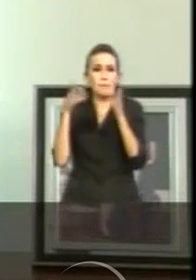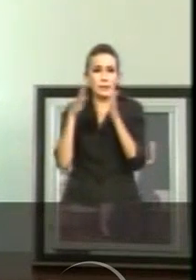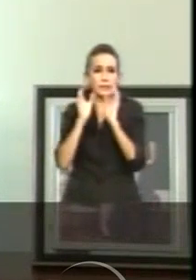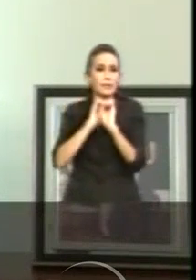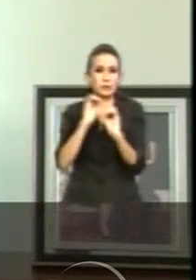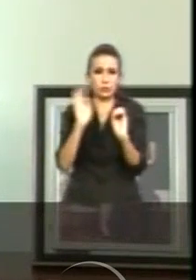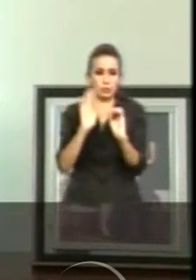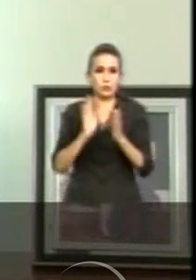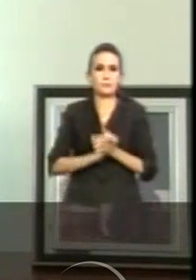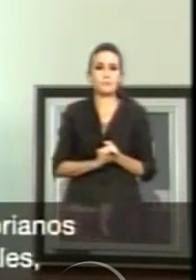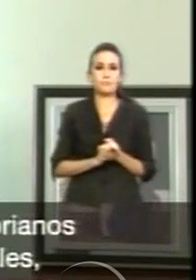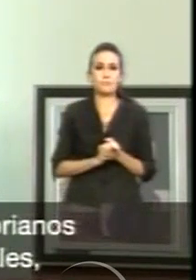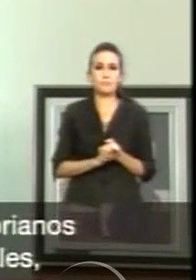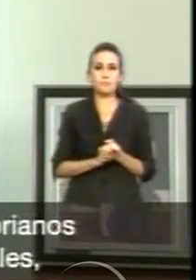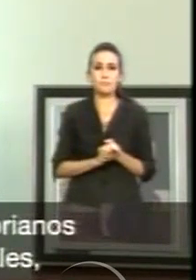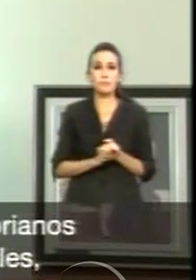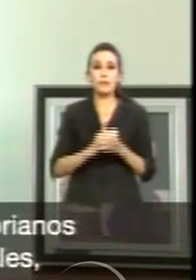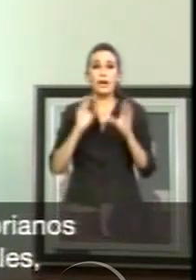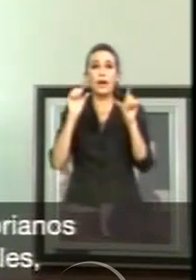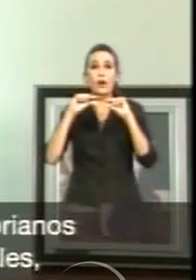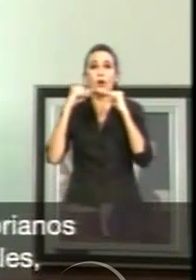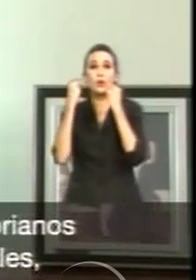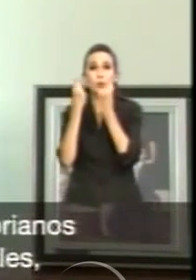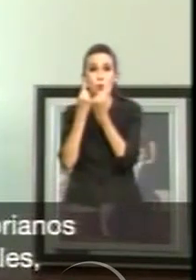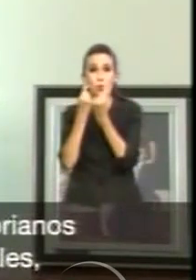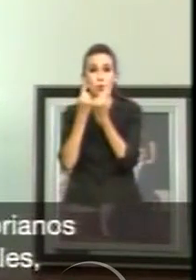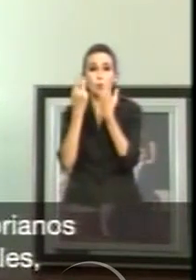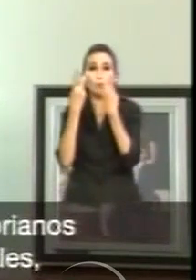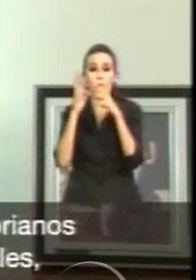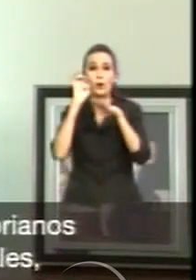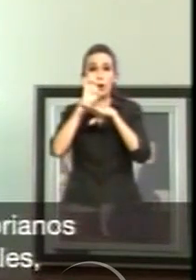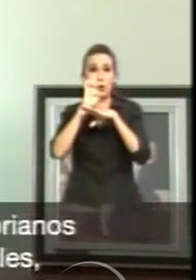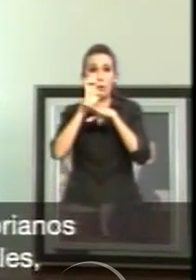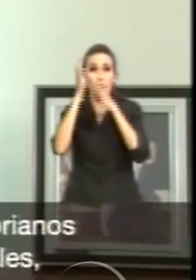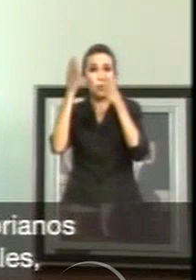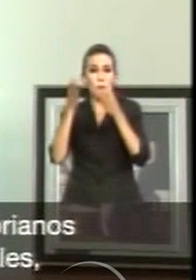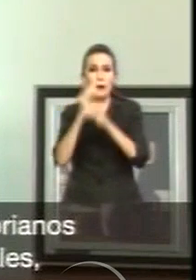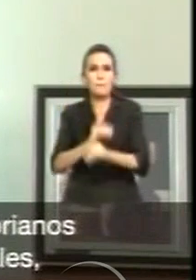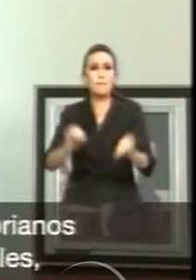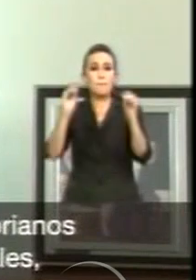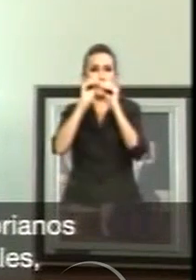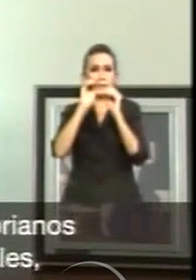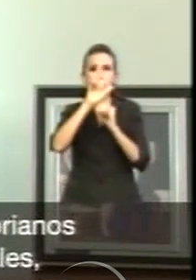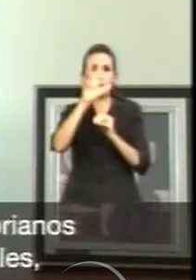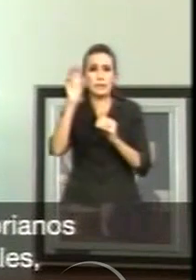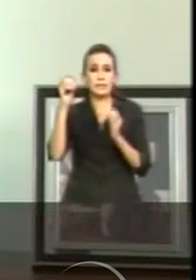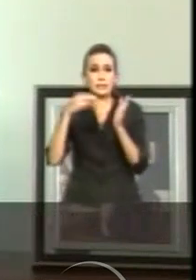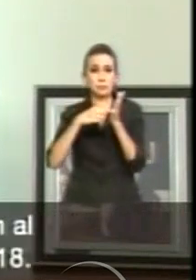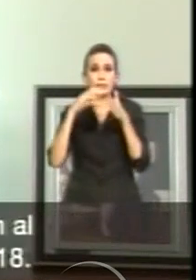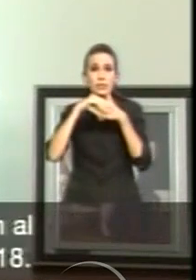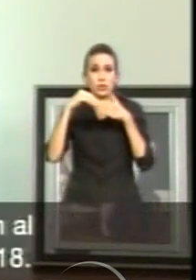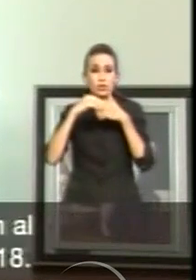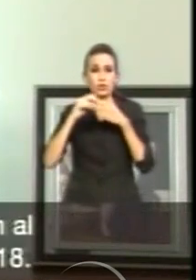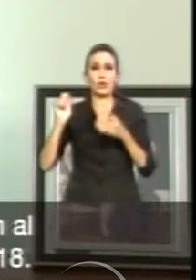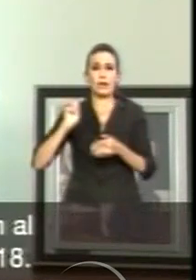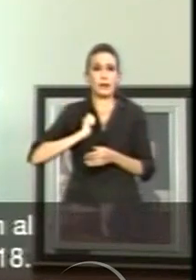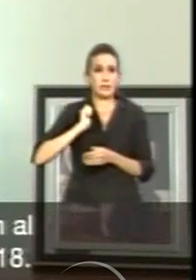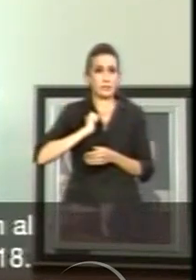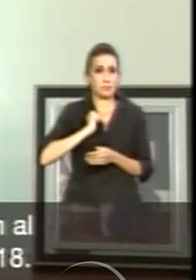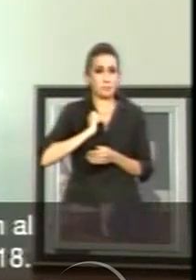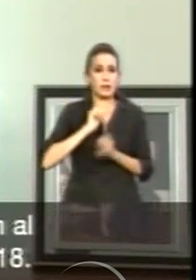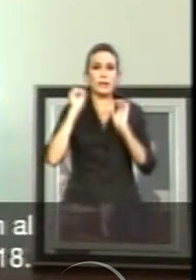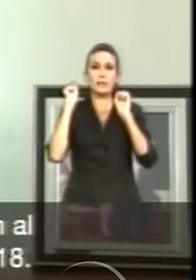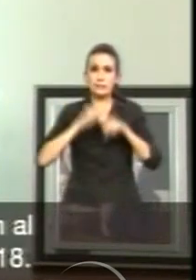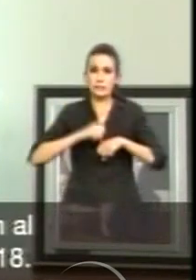al país. Para el grupo privilegiado también de ecuatorianos que percibe más de 3 mil dólares mensuales, el impuesto a la renta se